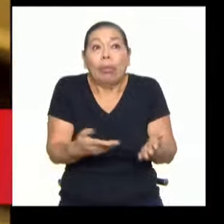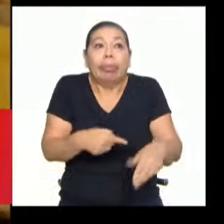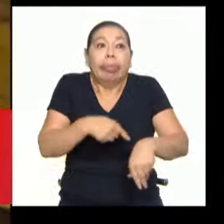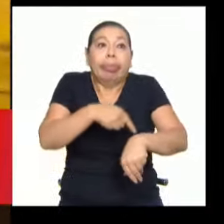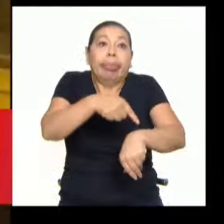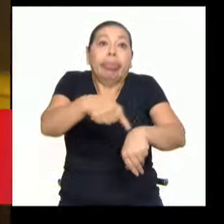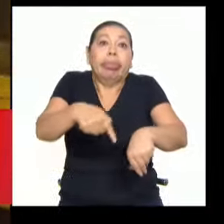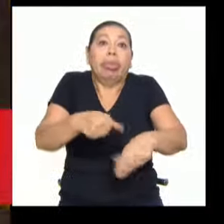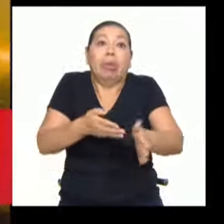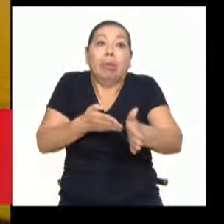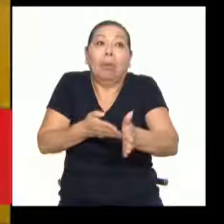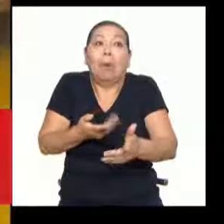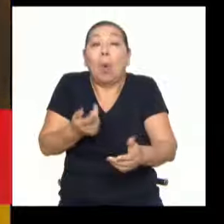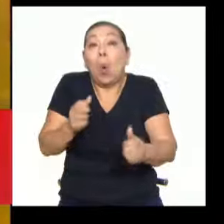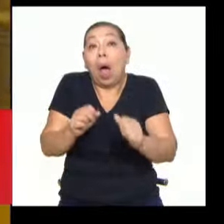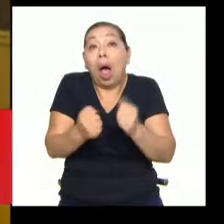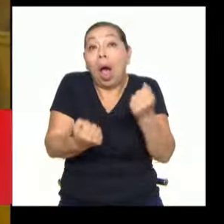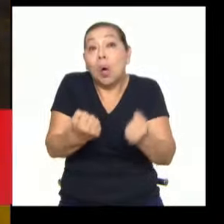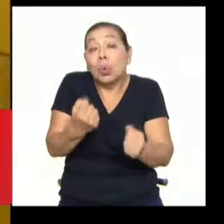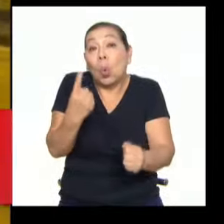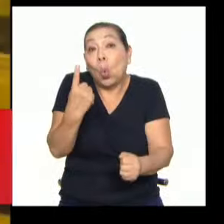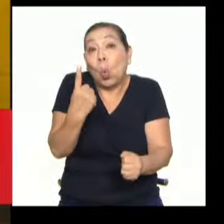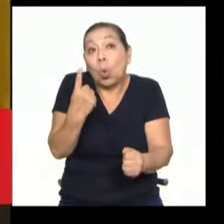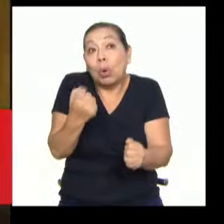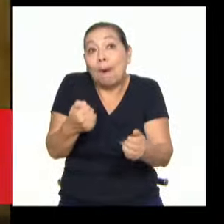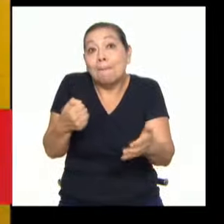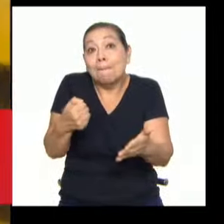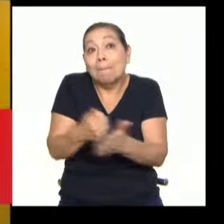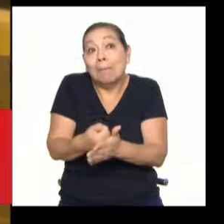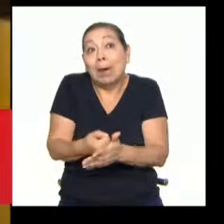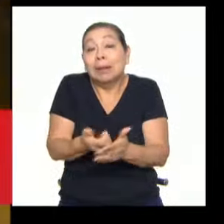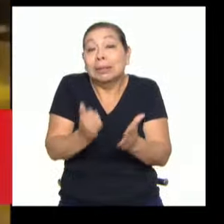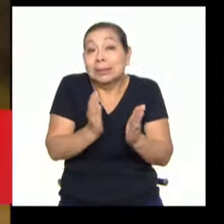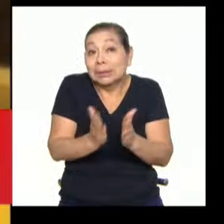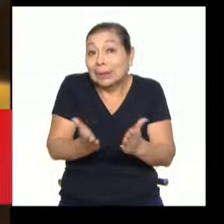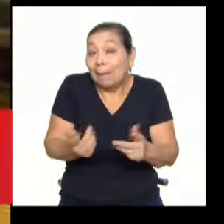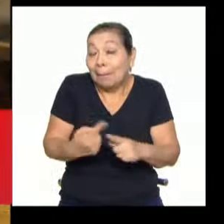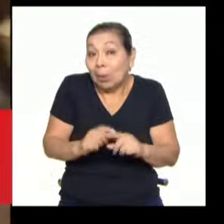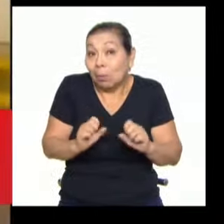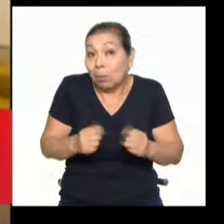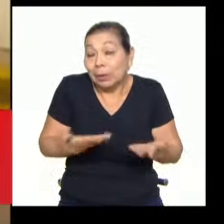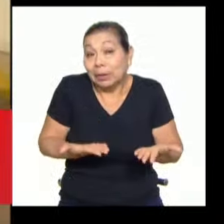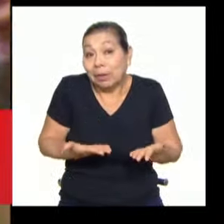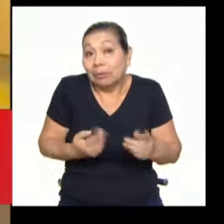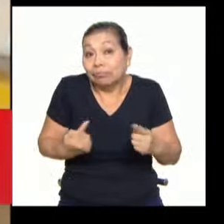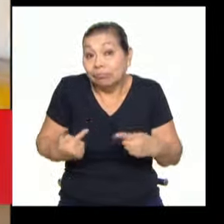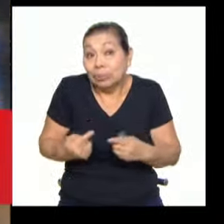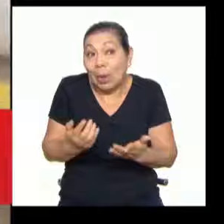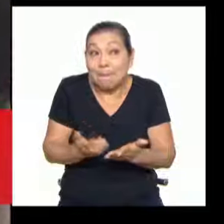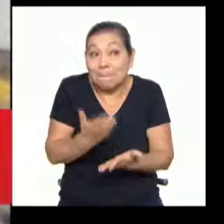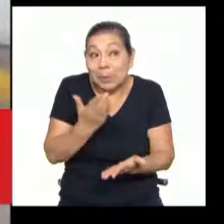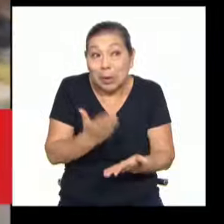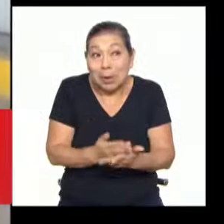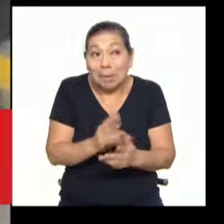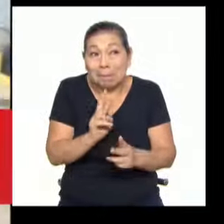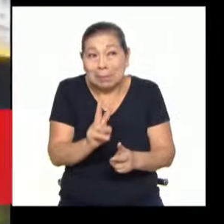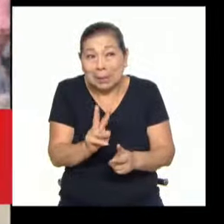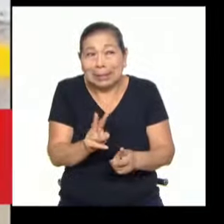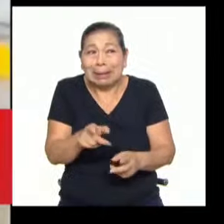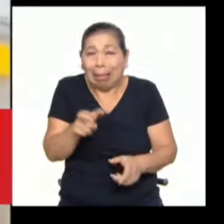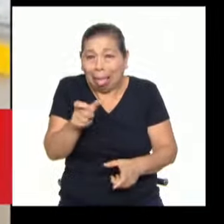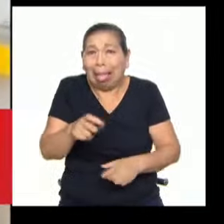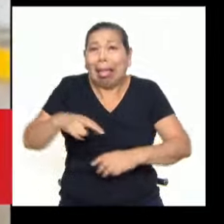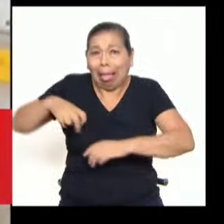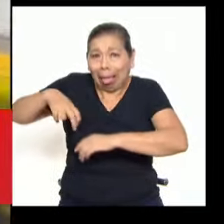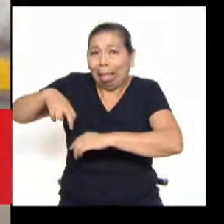que se genera por un bus malogrado. ¿Qué tanto estamos preparados para poder hacer frente a una situación mira, ahí se de baja, este tipo? Las